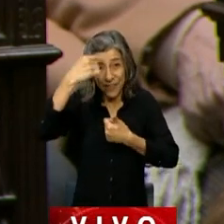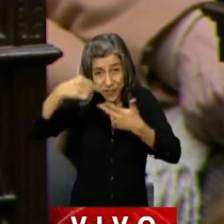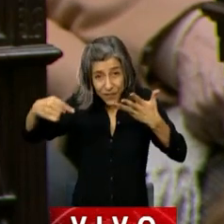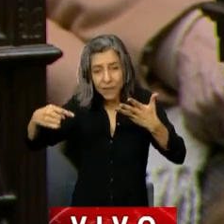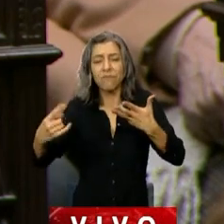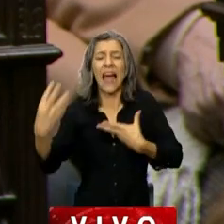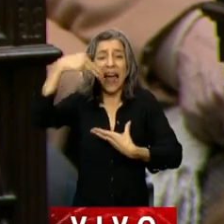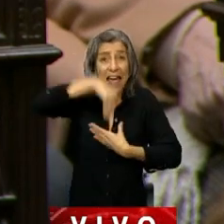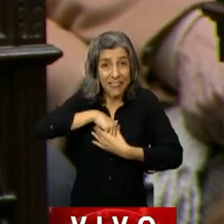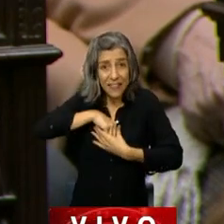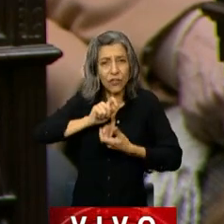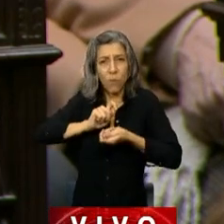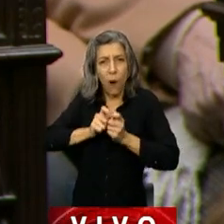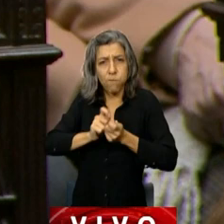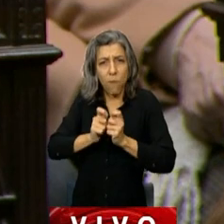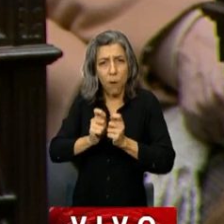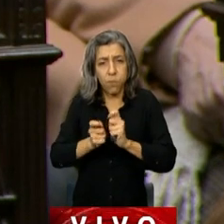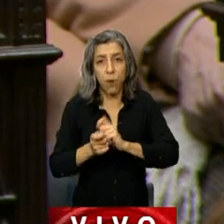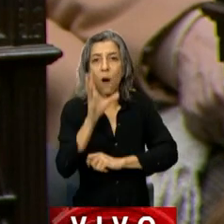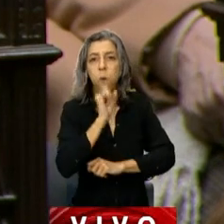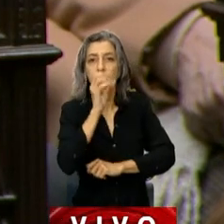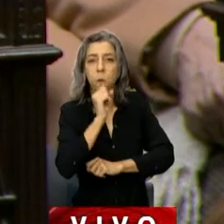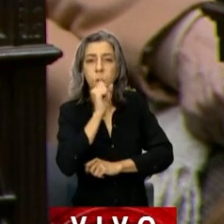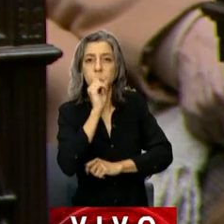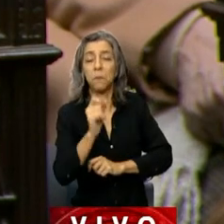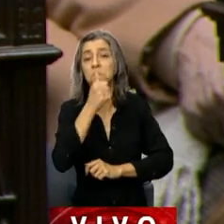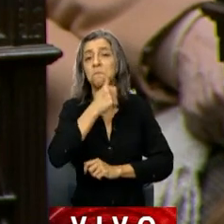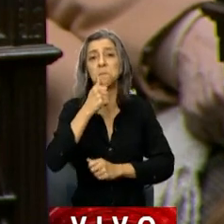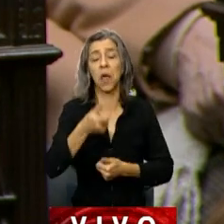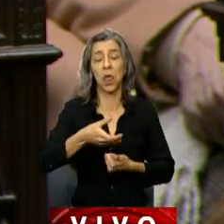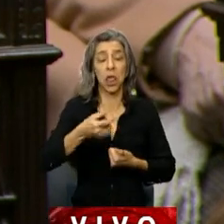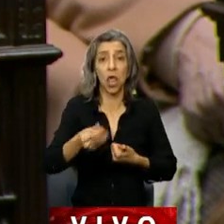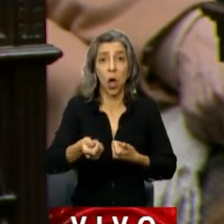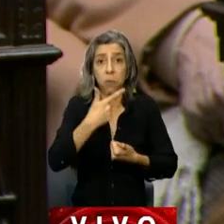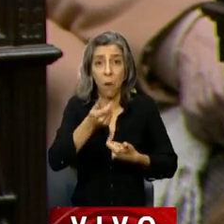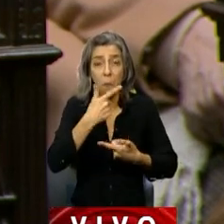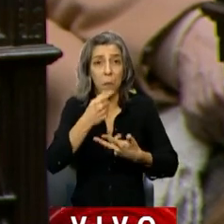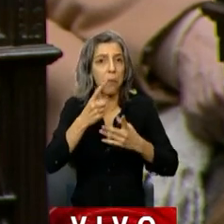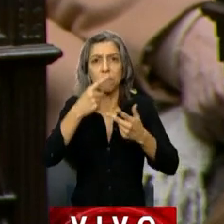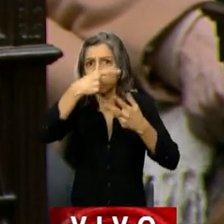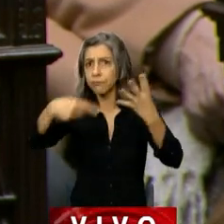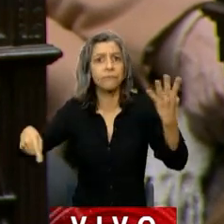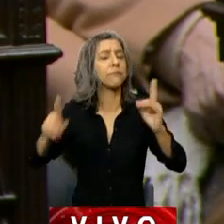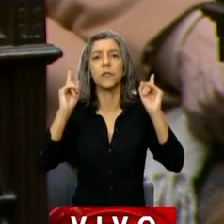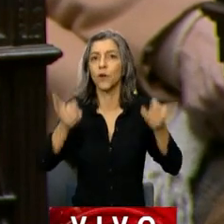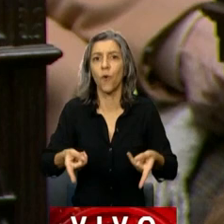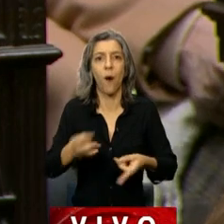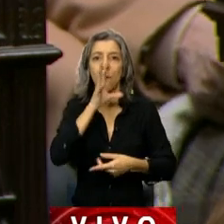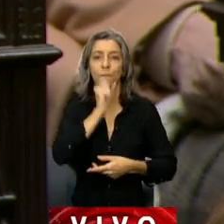sean resistentes a los antibióticos, a los antimicóticos, a los antiparasitarios